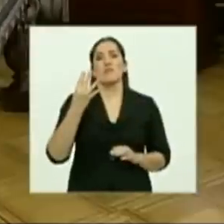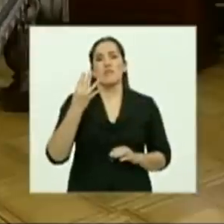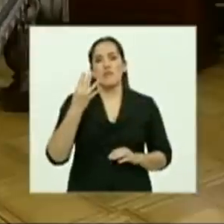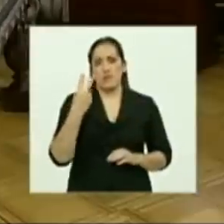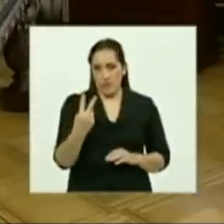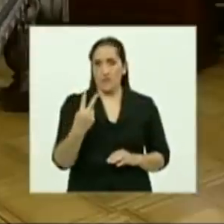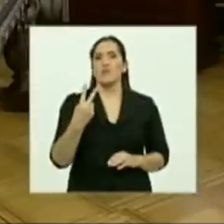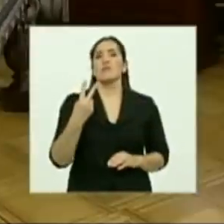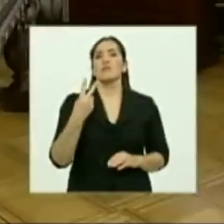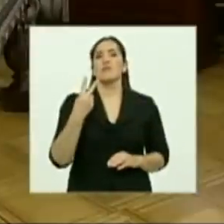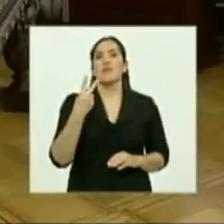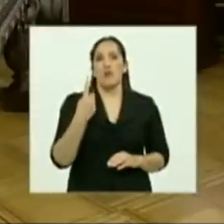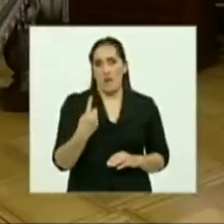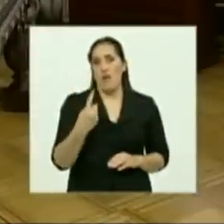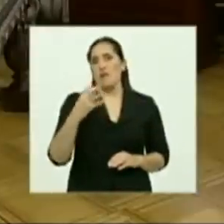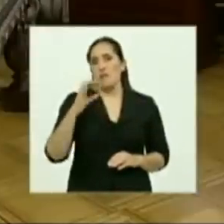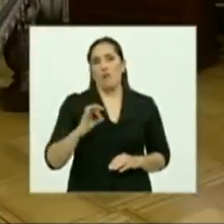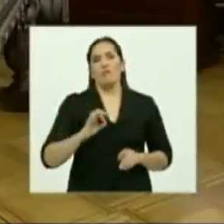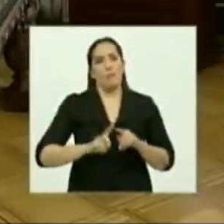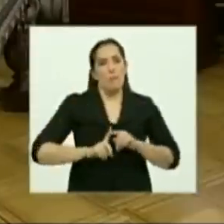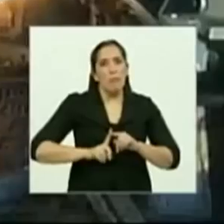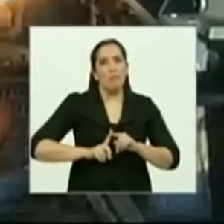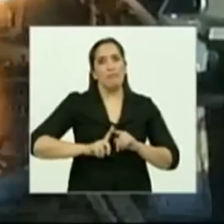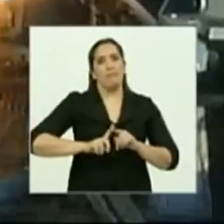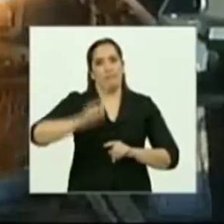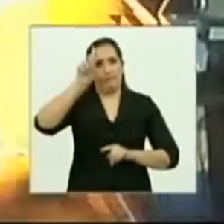2, 1, top.